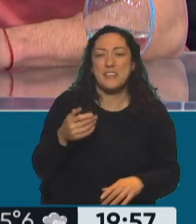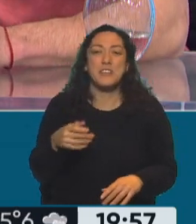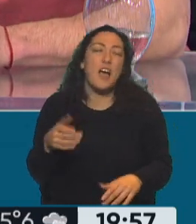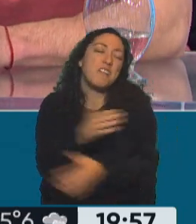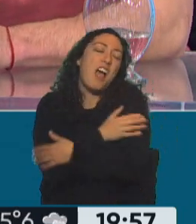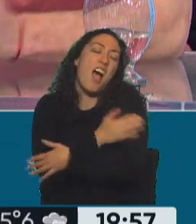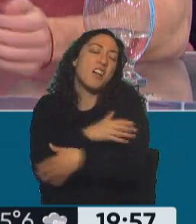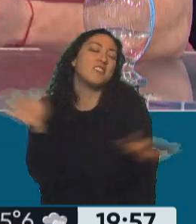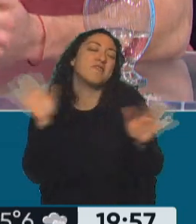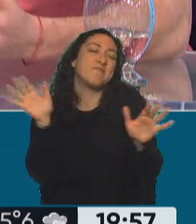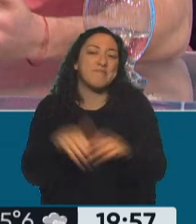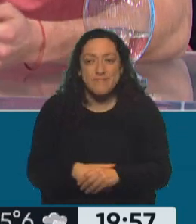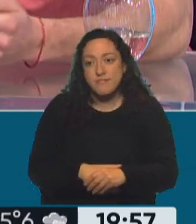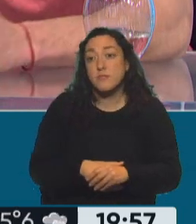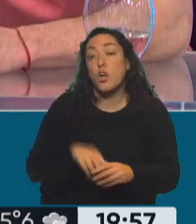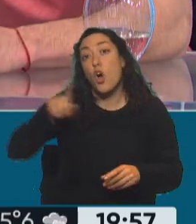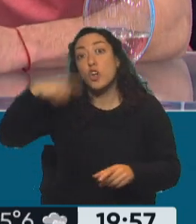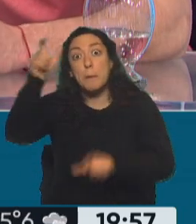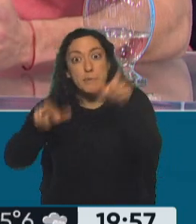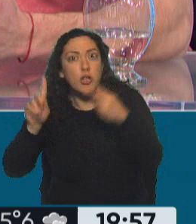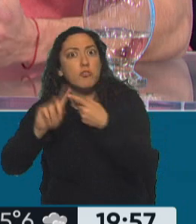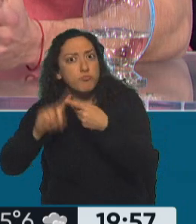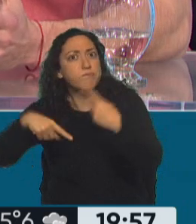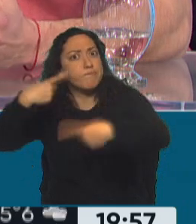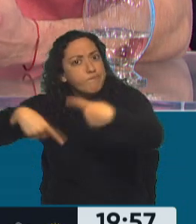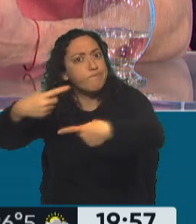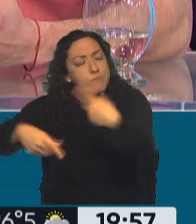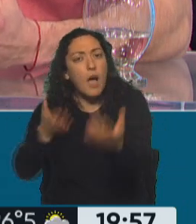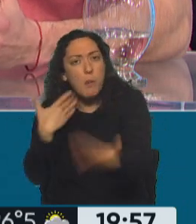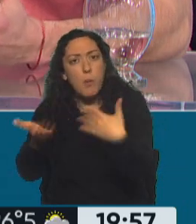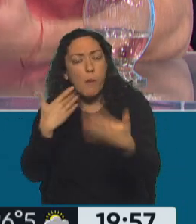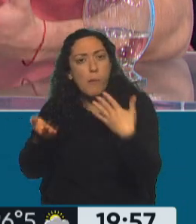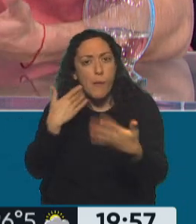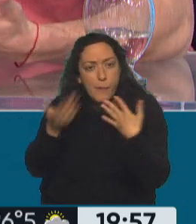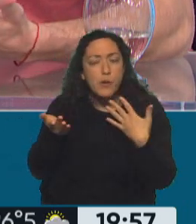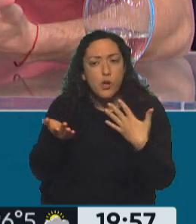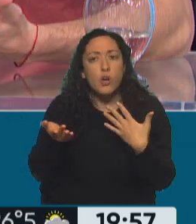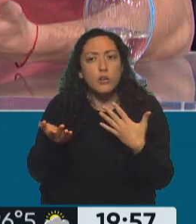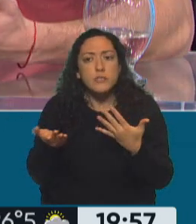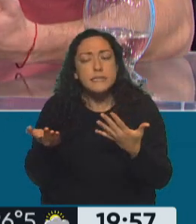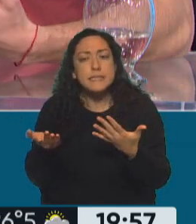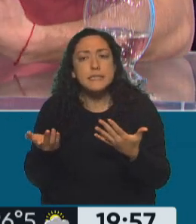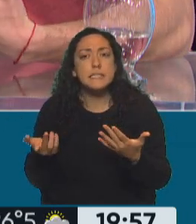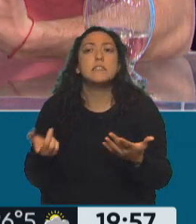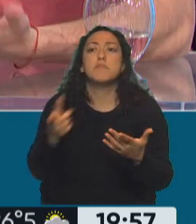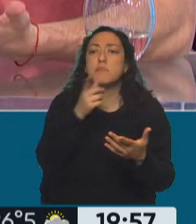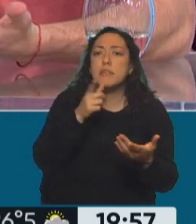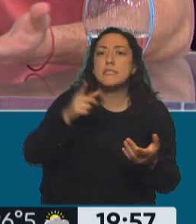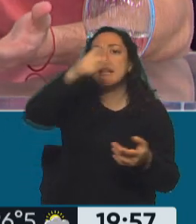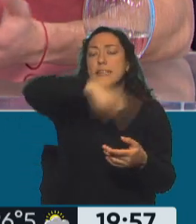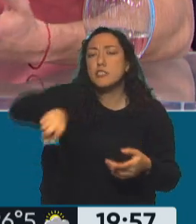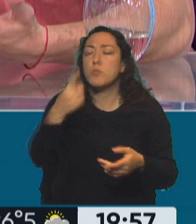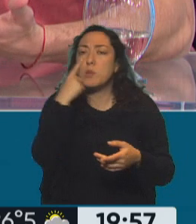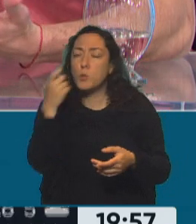gran abrazo. Y después con otra gente me interesó mantener el contacto y hablar. Y confirman, me parece que es esto. Digo, ellos ven